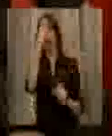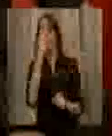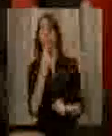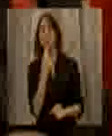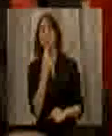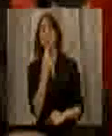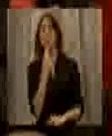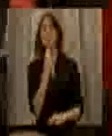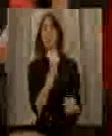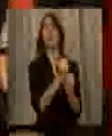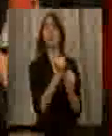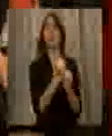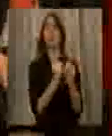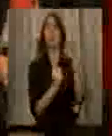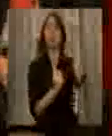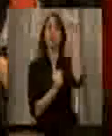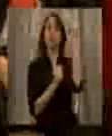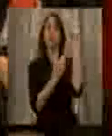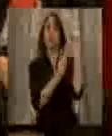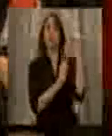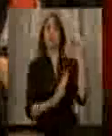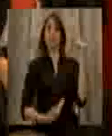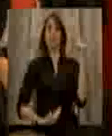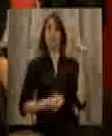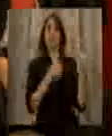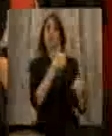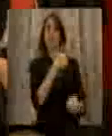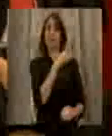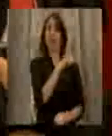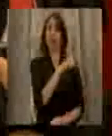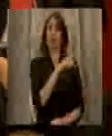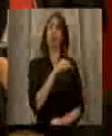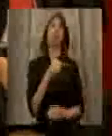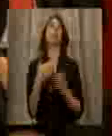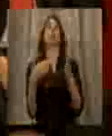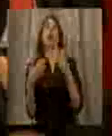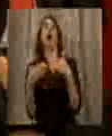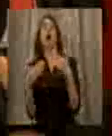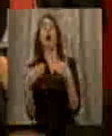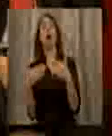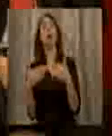tanto del Poder Ejecutivo, a veces también del Poder